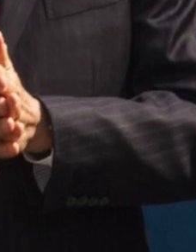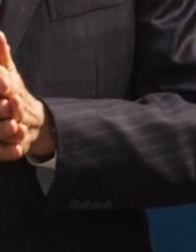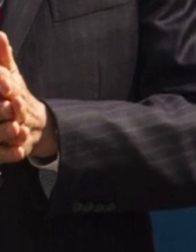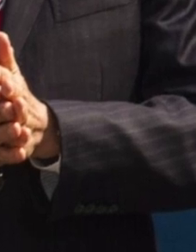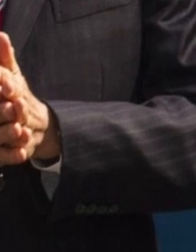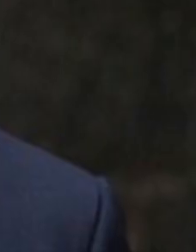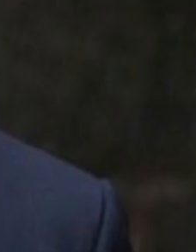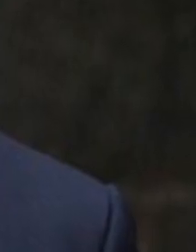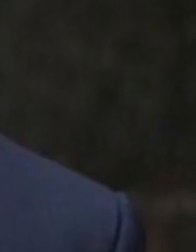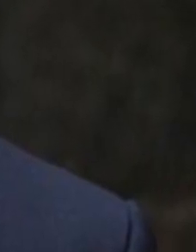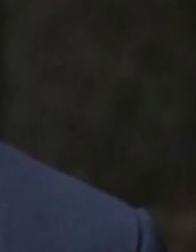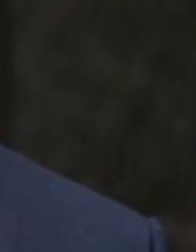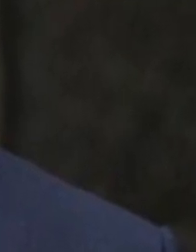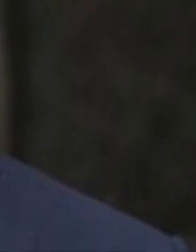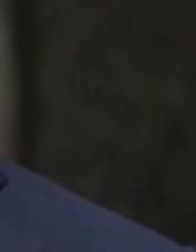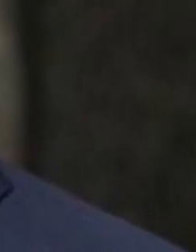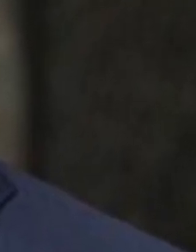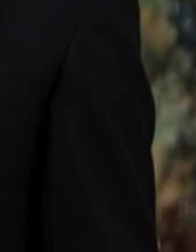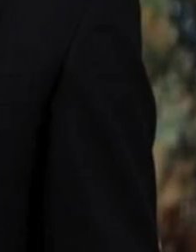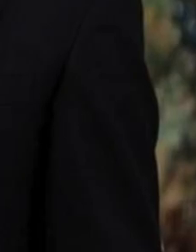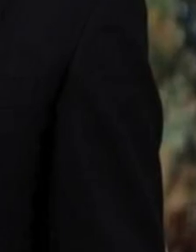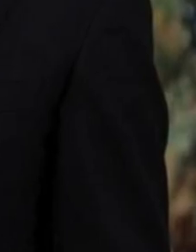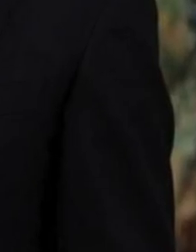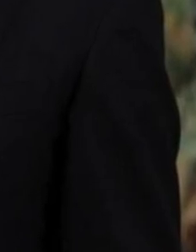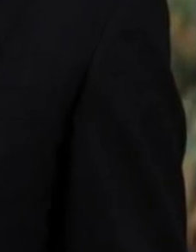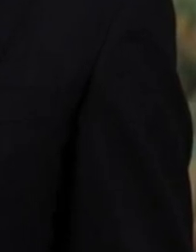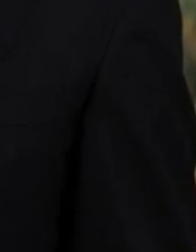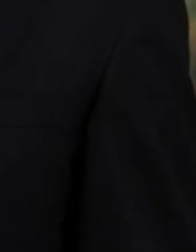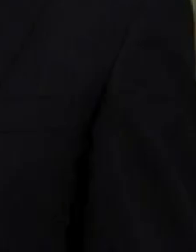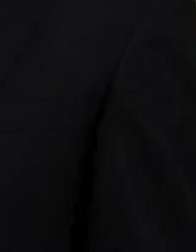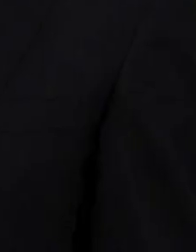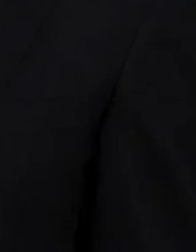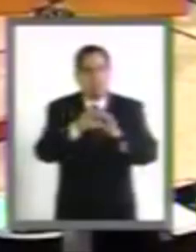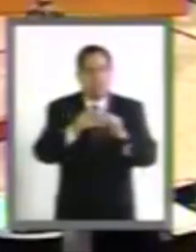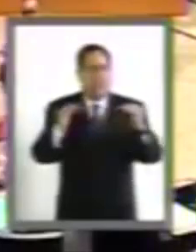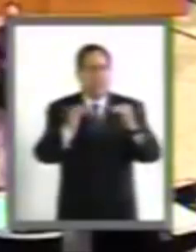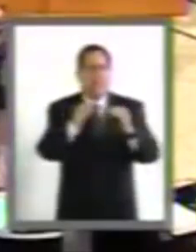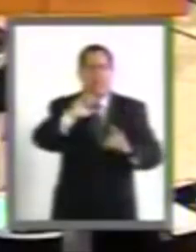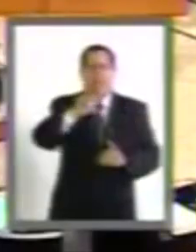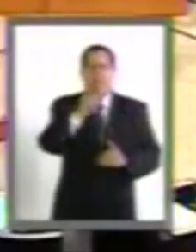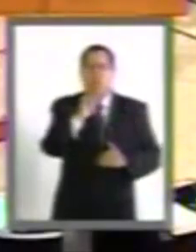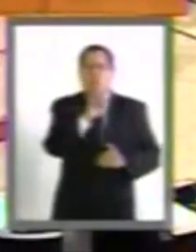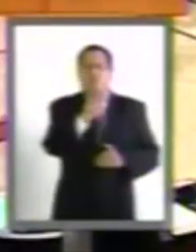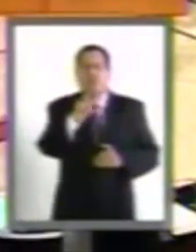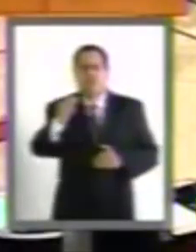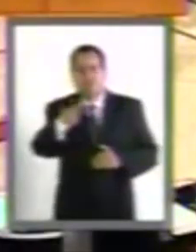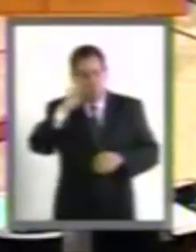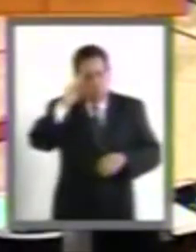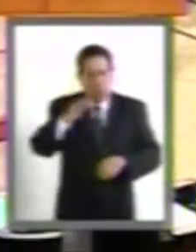quien calificó de ladrón. Por cierto, no se ha confirmado si Nuño salió llorando de la Cámara Alta. Usted, señor